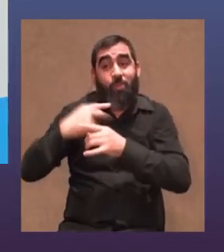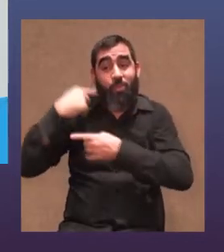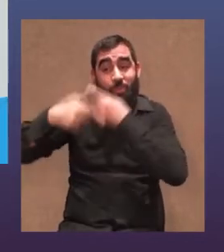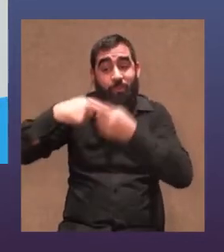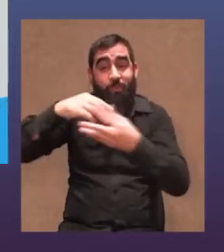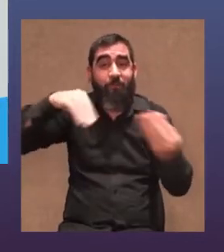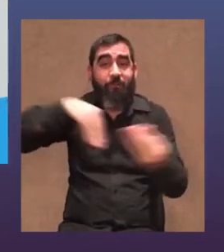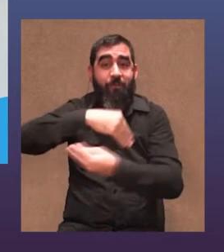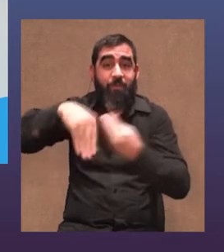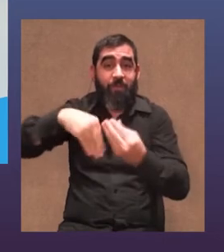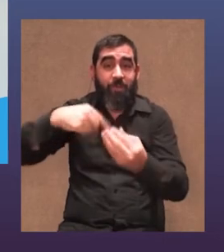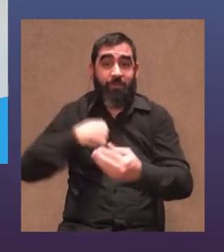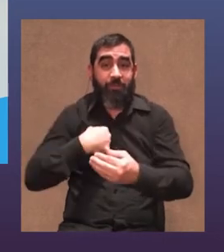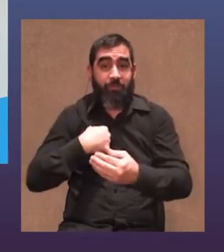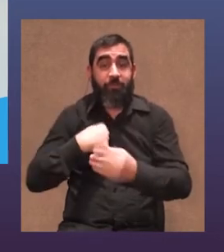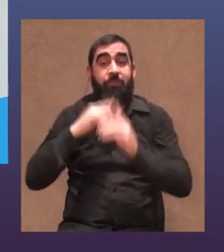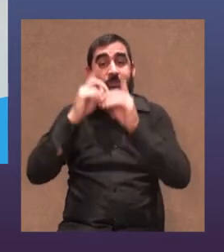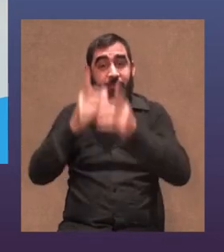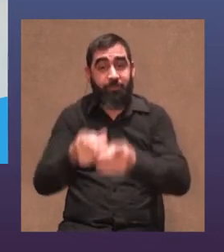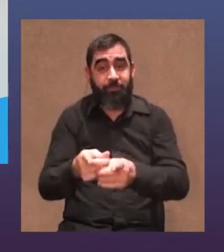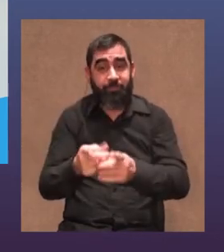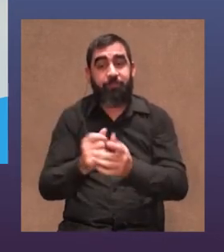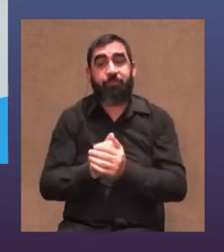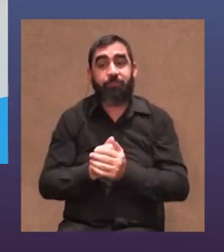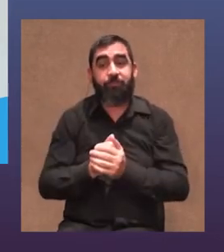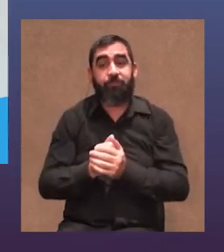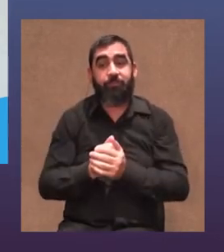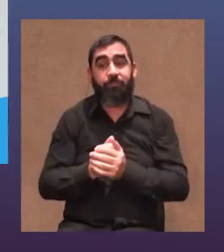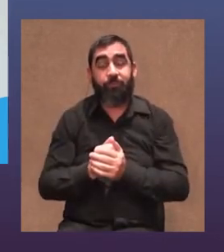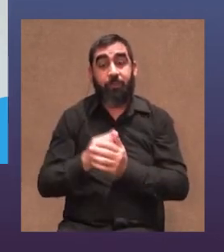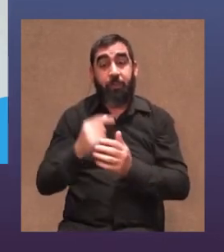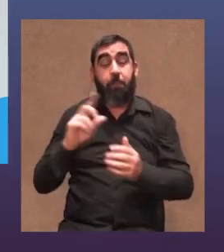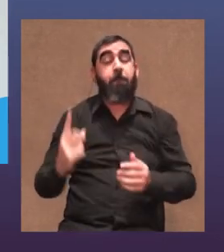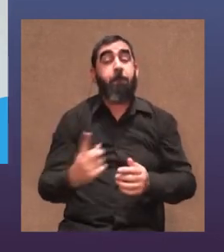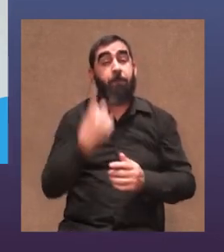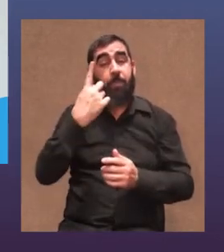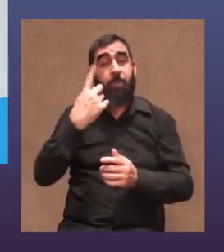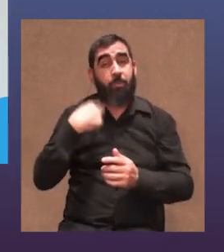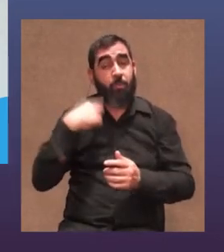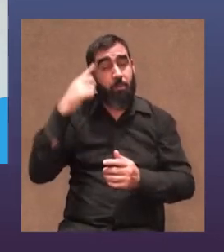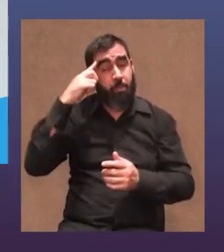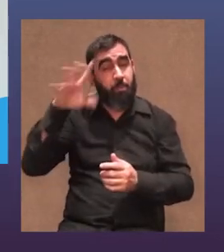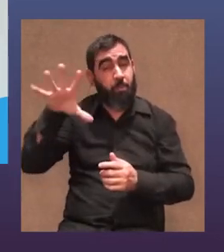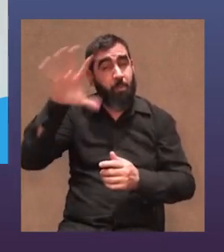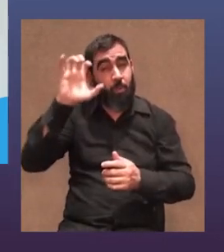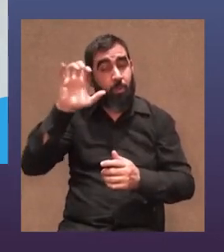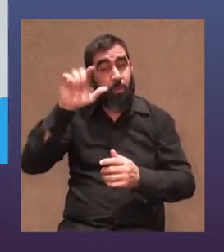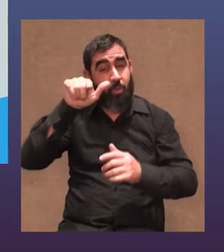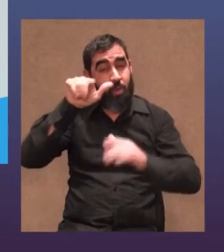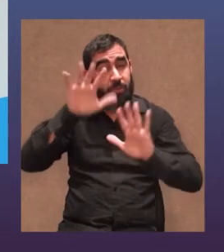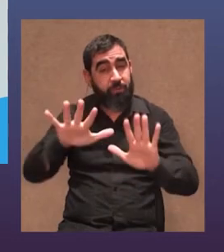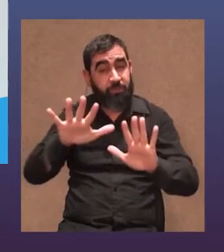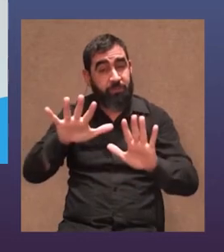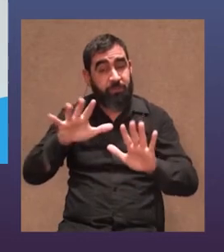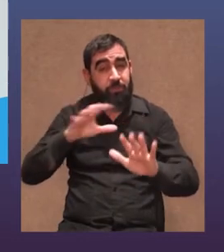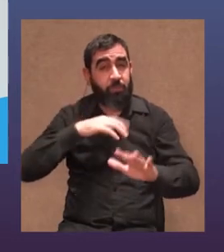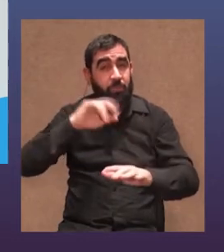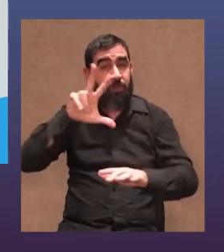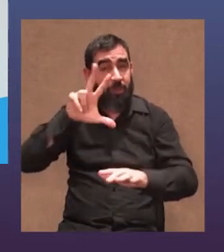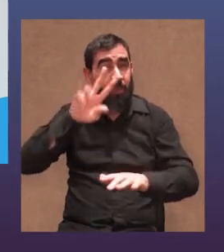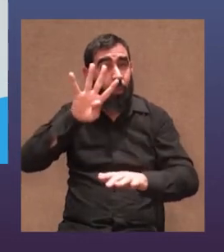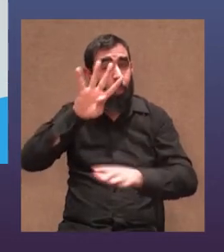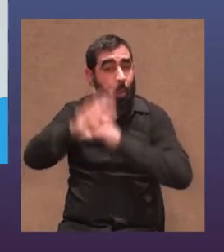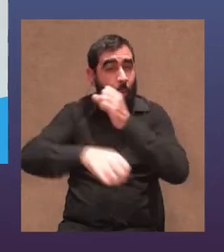en la familia. Y mis primeros recuerdos, así, cuando tenía 3-4